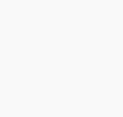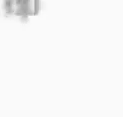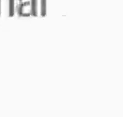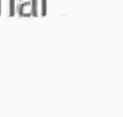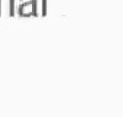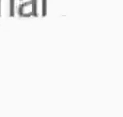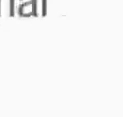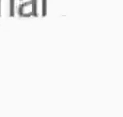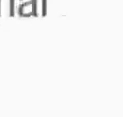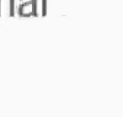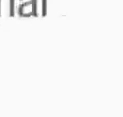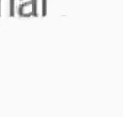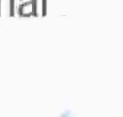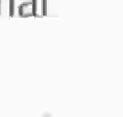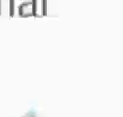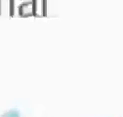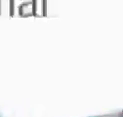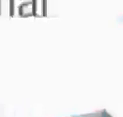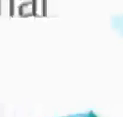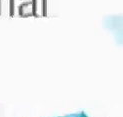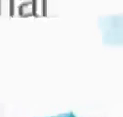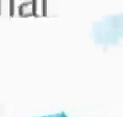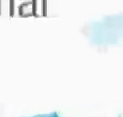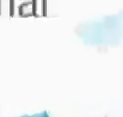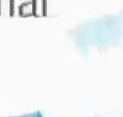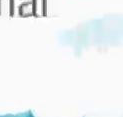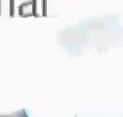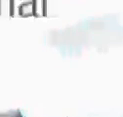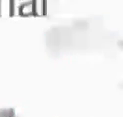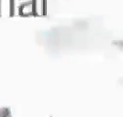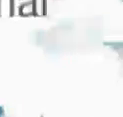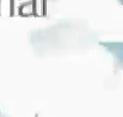Fin de espacio promocional.